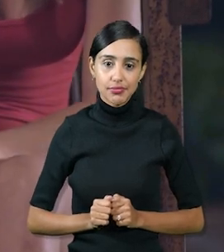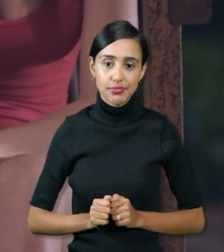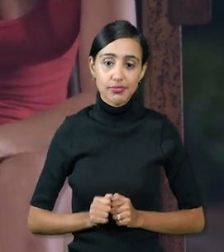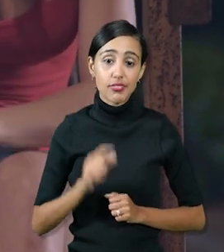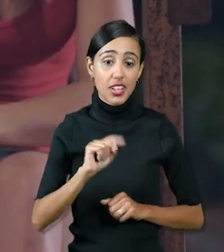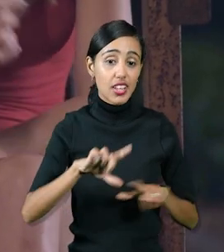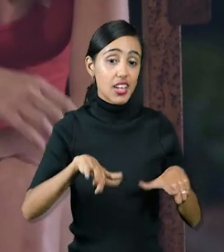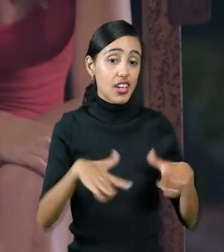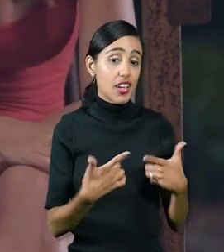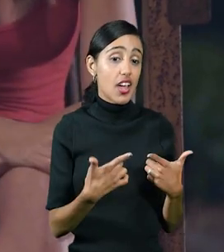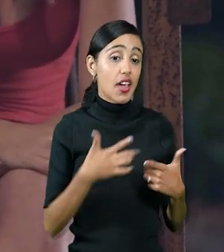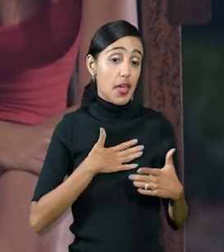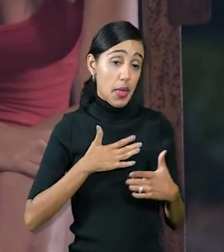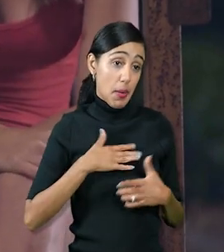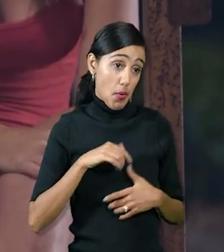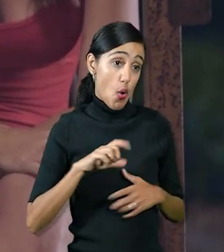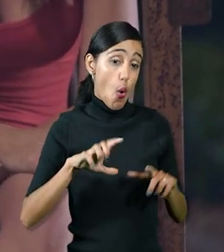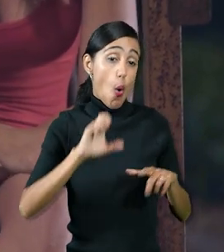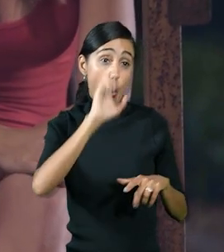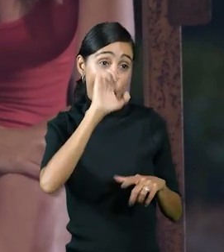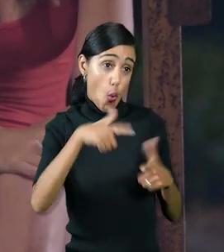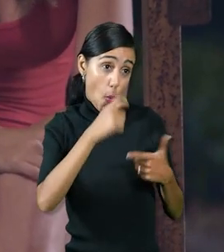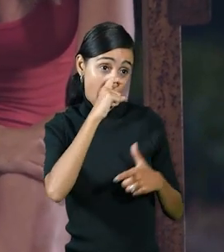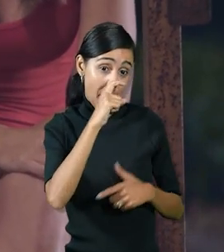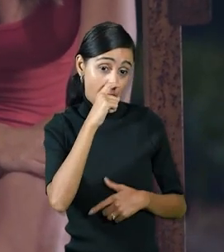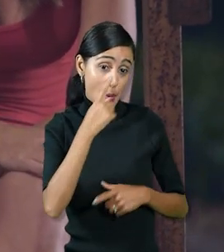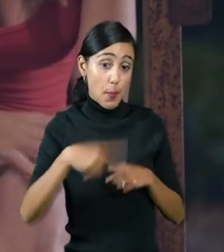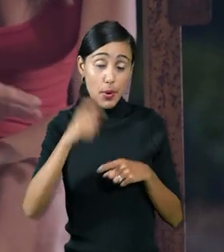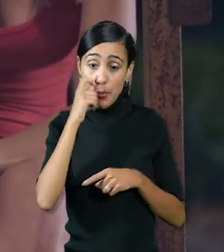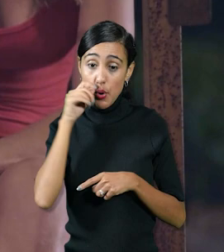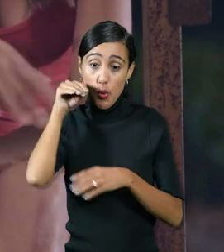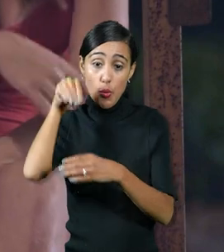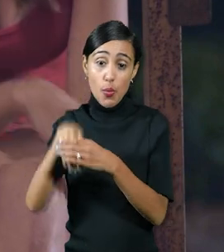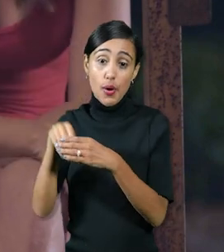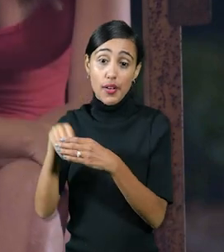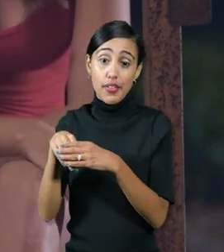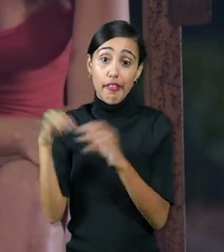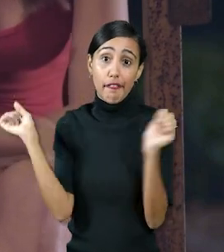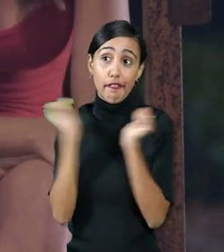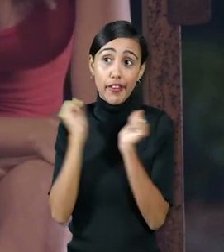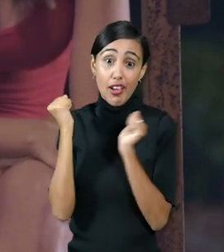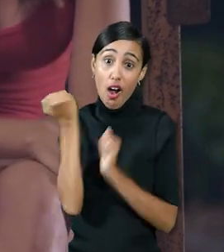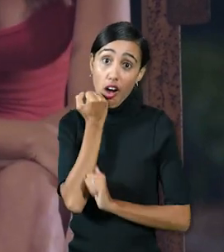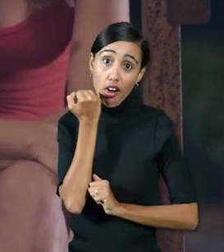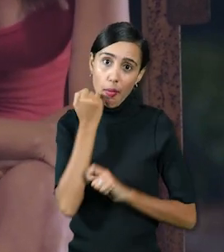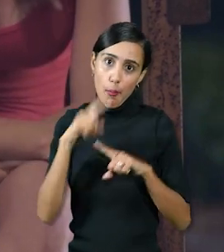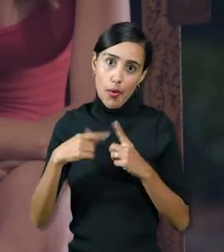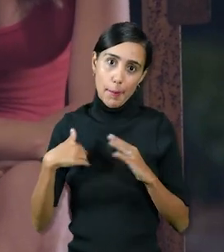Ese es el cake de cumpleaños de mi primita. Lo tuve que guardar en el congelador porque si no en mi casa se lo comía.